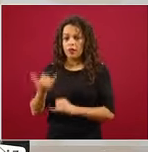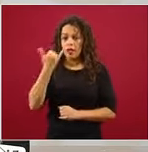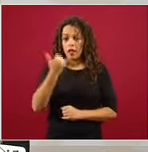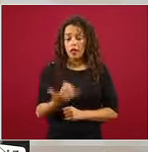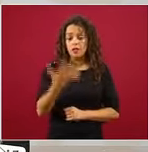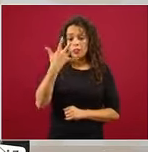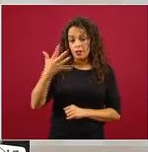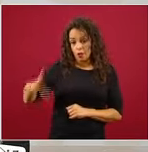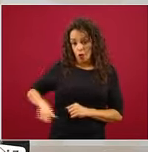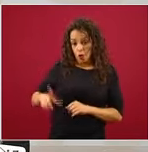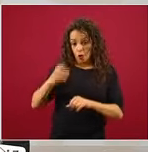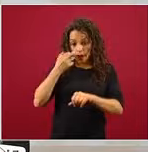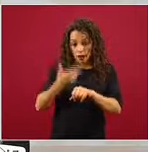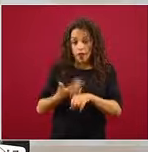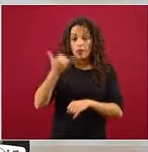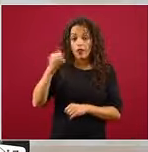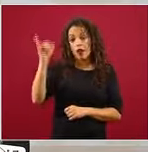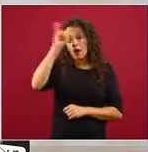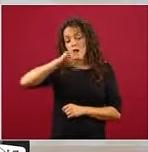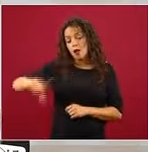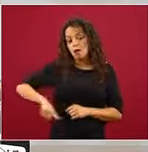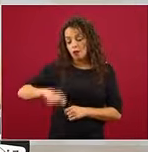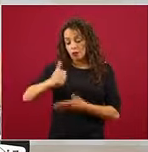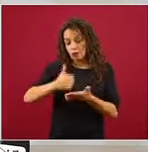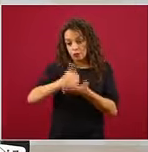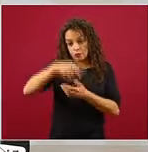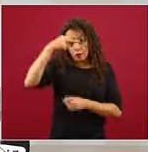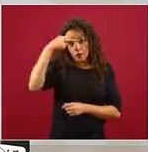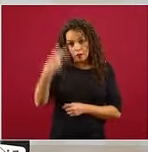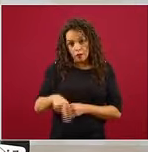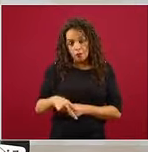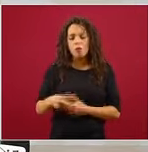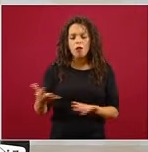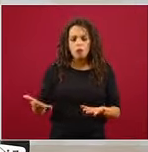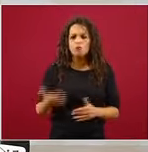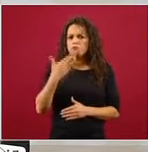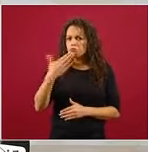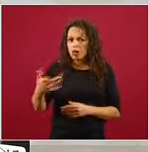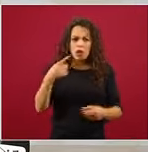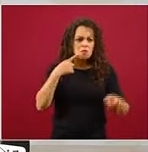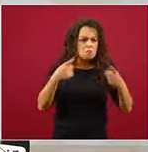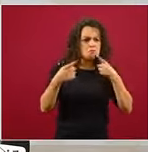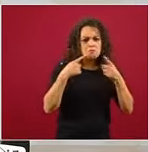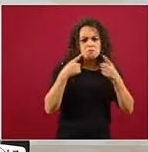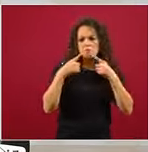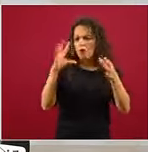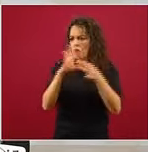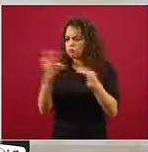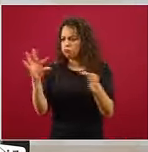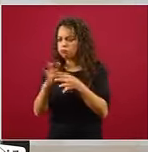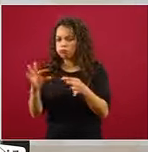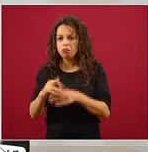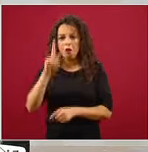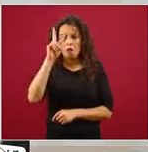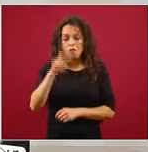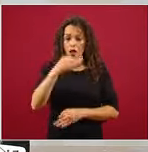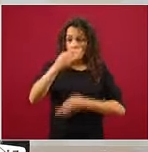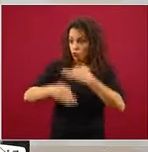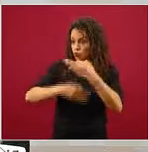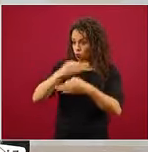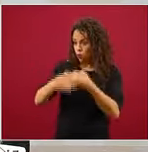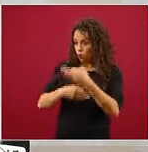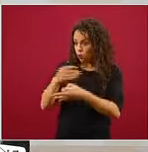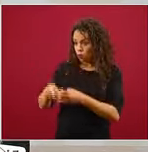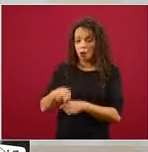de gobierno de la Ciudad de México. Como siempre, un ambiente de trabajo constructivo, una énfasis de todos y todas